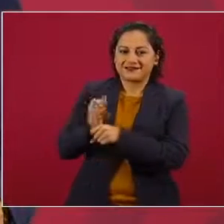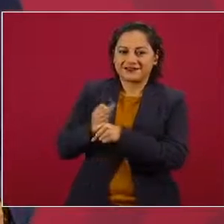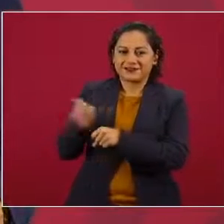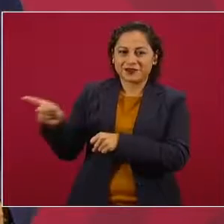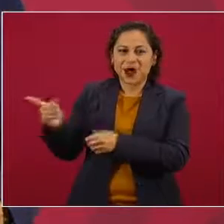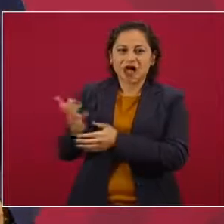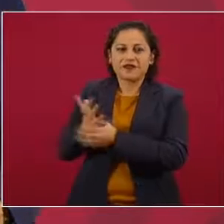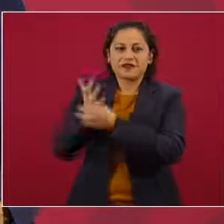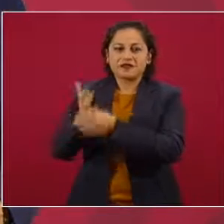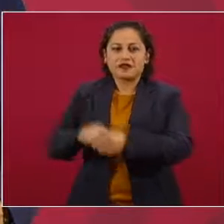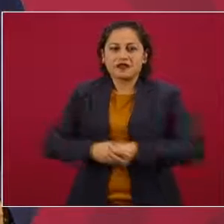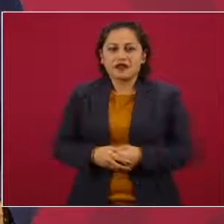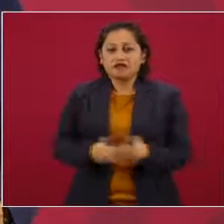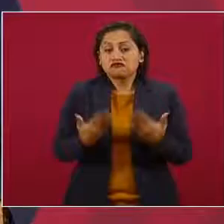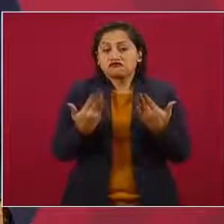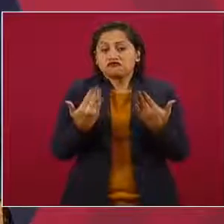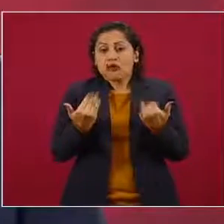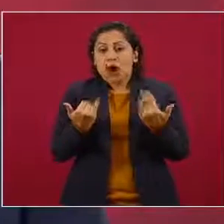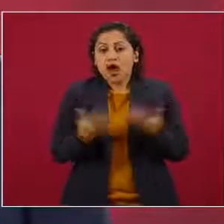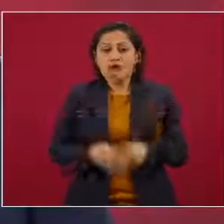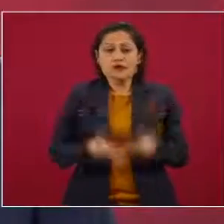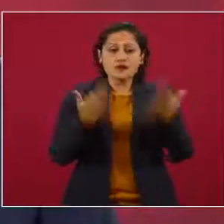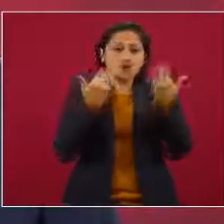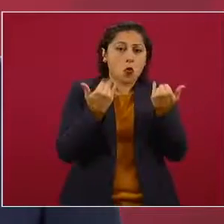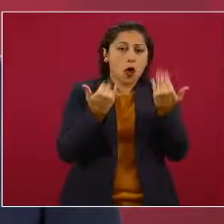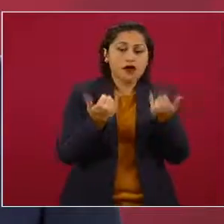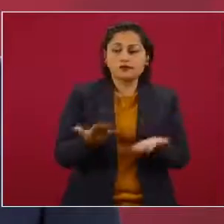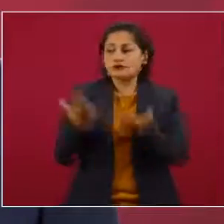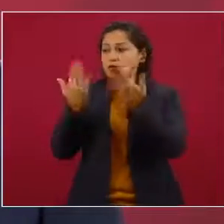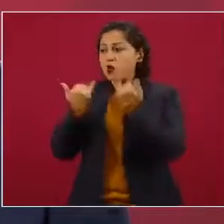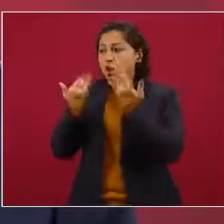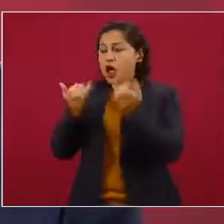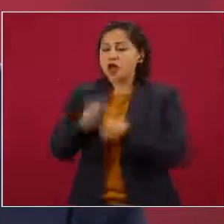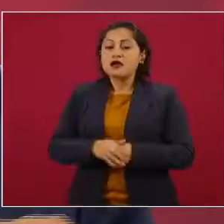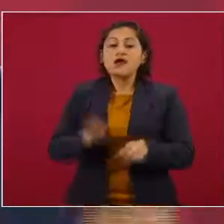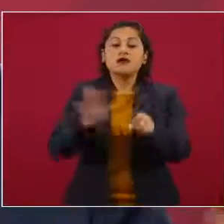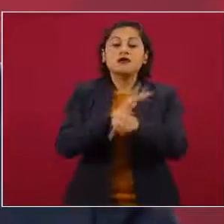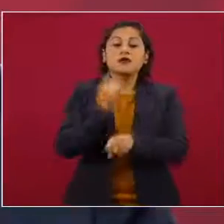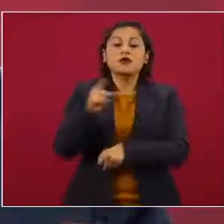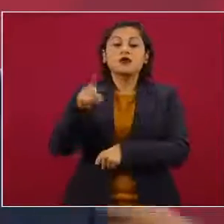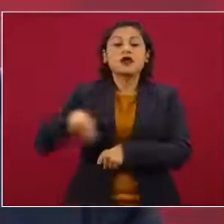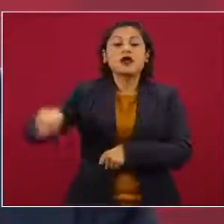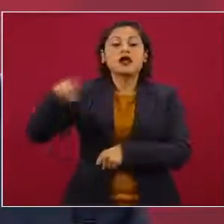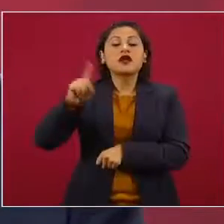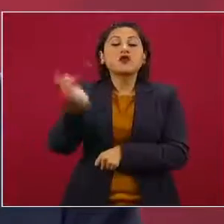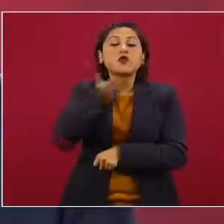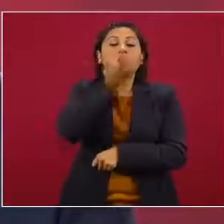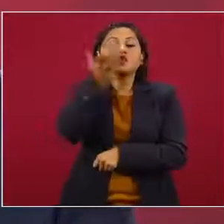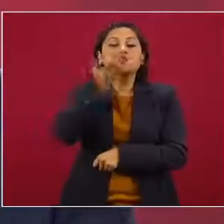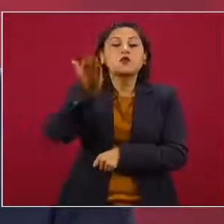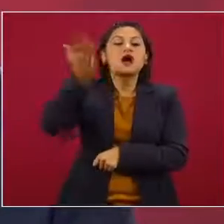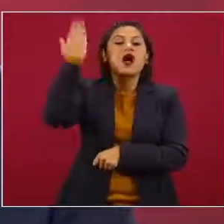no hay, porque también estaban acostumbrados a que presionaban